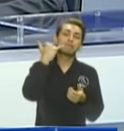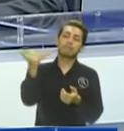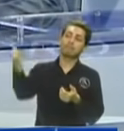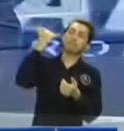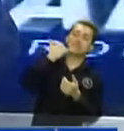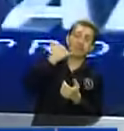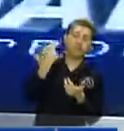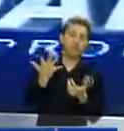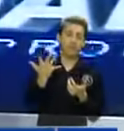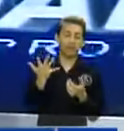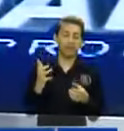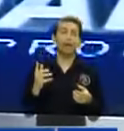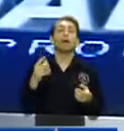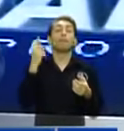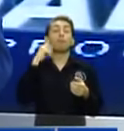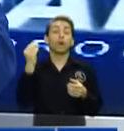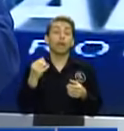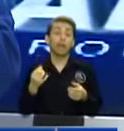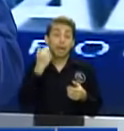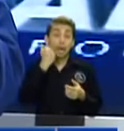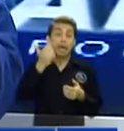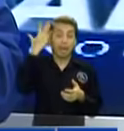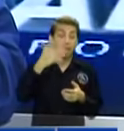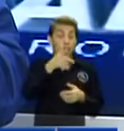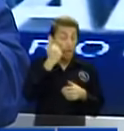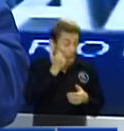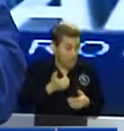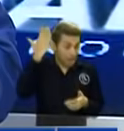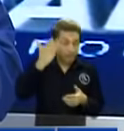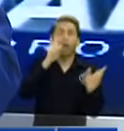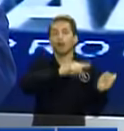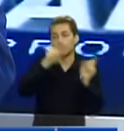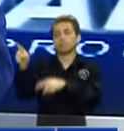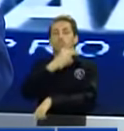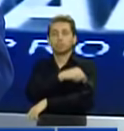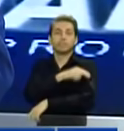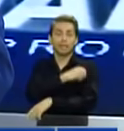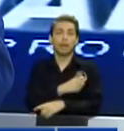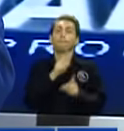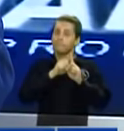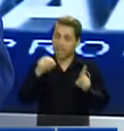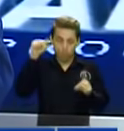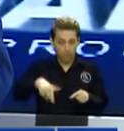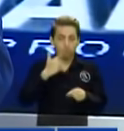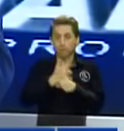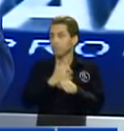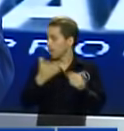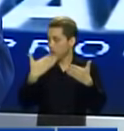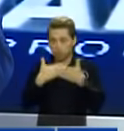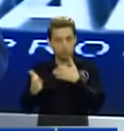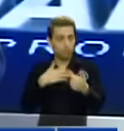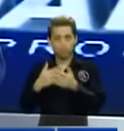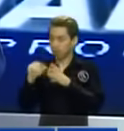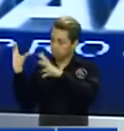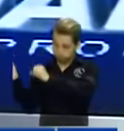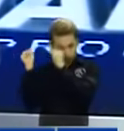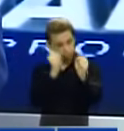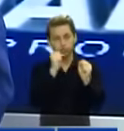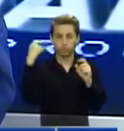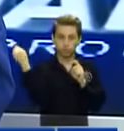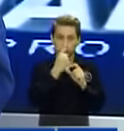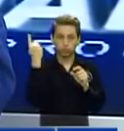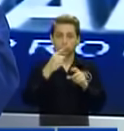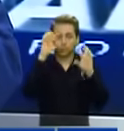ser caso grave. Y esos son los que se hospitalizan. En Guatemala hemos metido a todos, hemos tenido la posibilidad de meter a todos